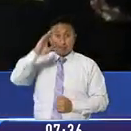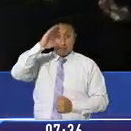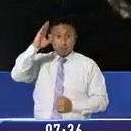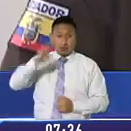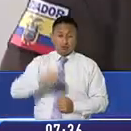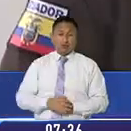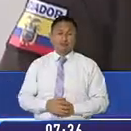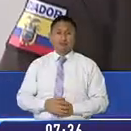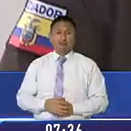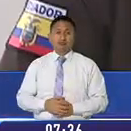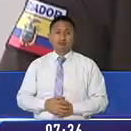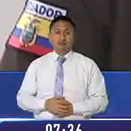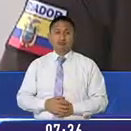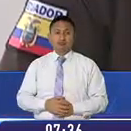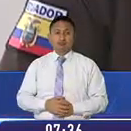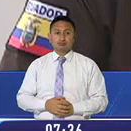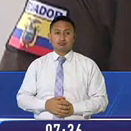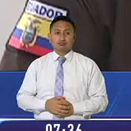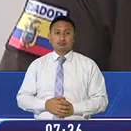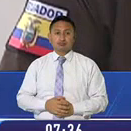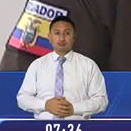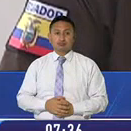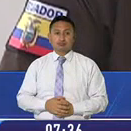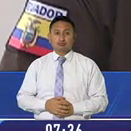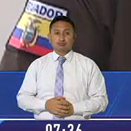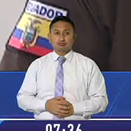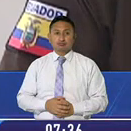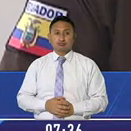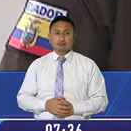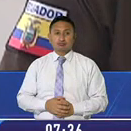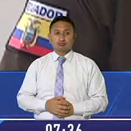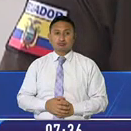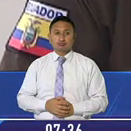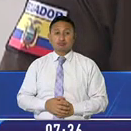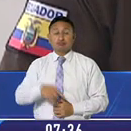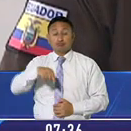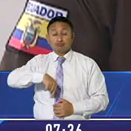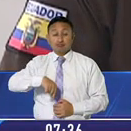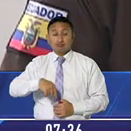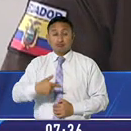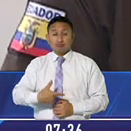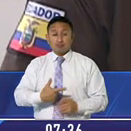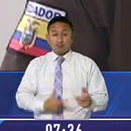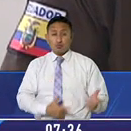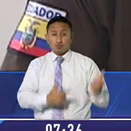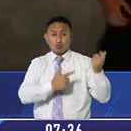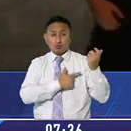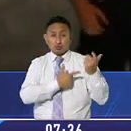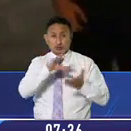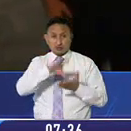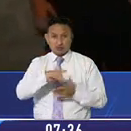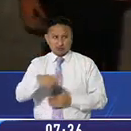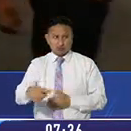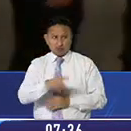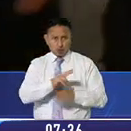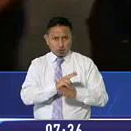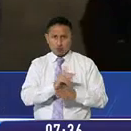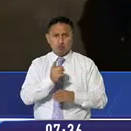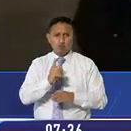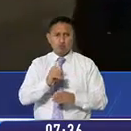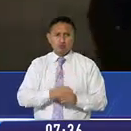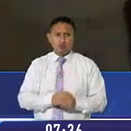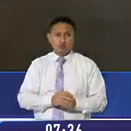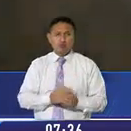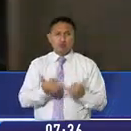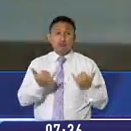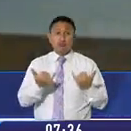son usadas normalmente en lo que tiene que ver actividades operacionales de ciudad. Sí, nuestro despliegue también está enfocado a